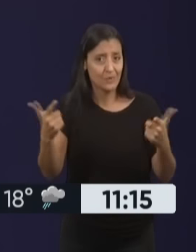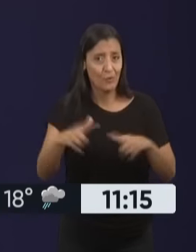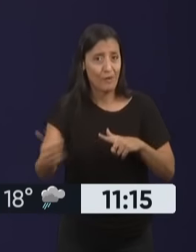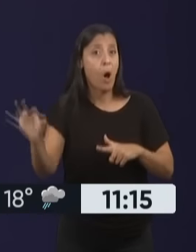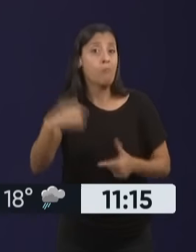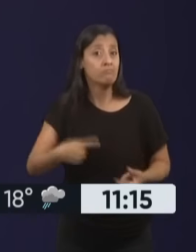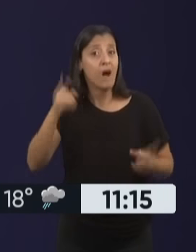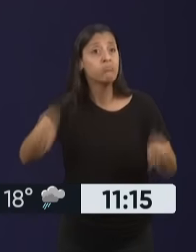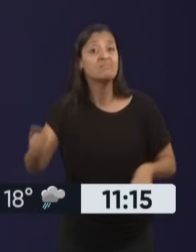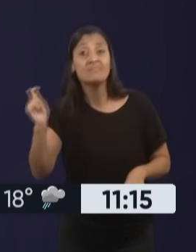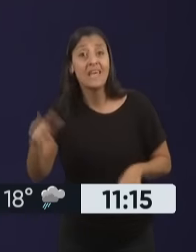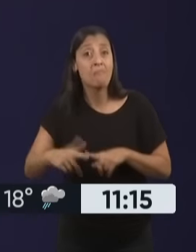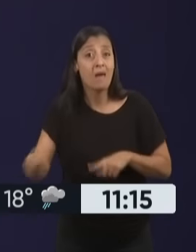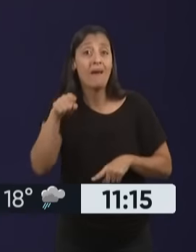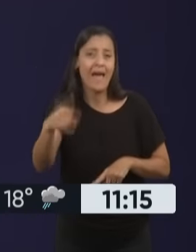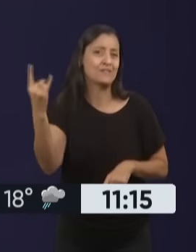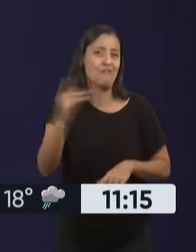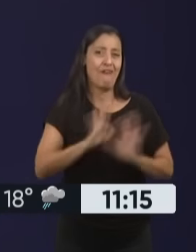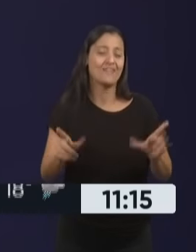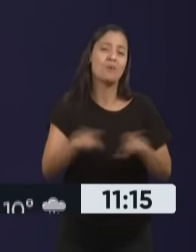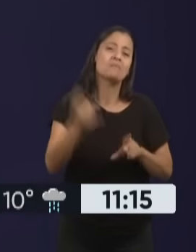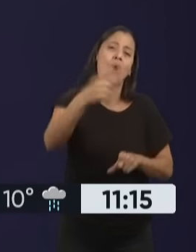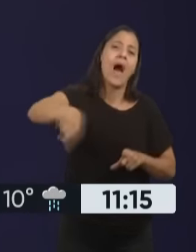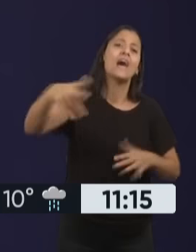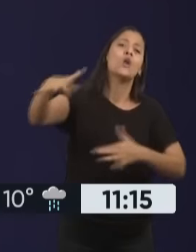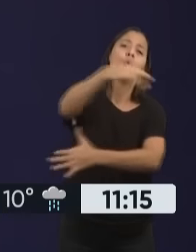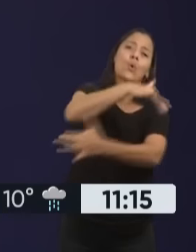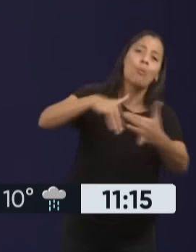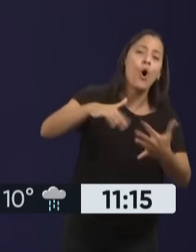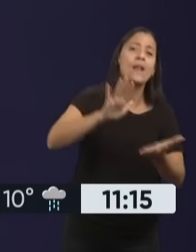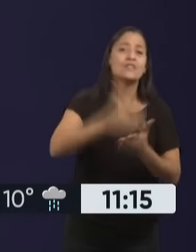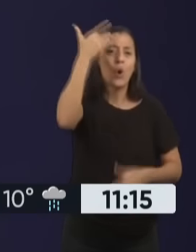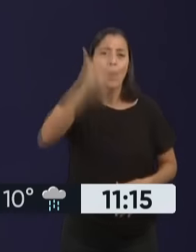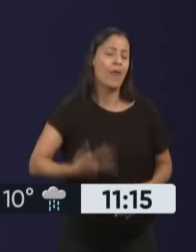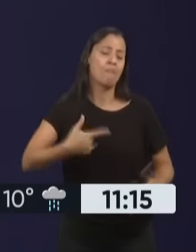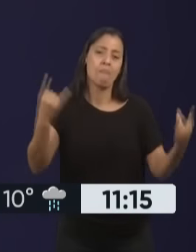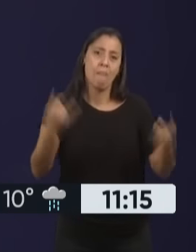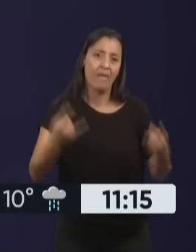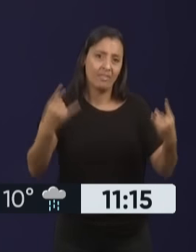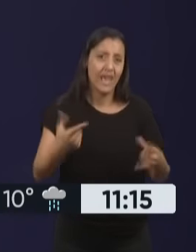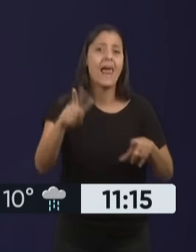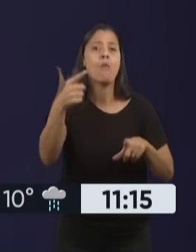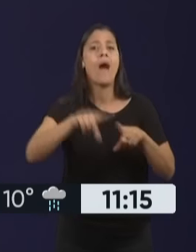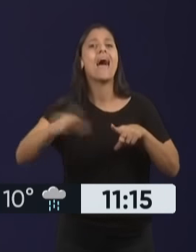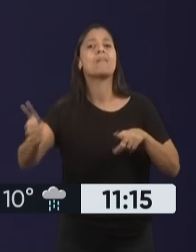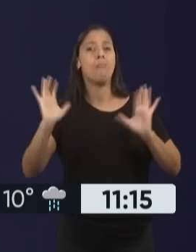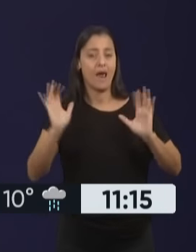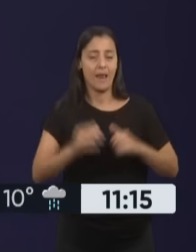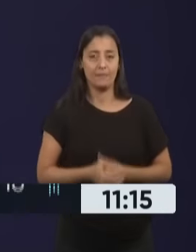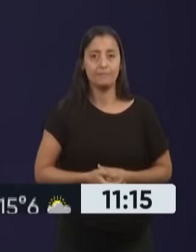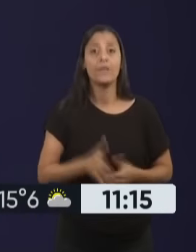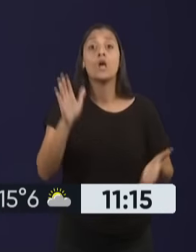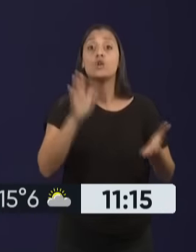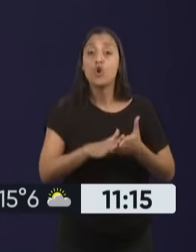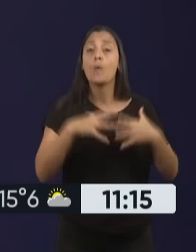eso es fake o es falso Como tantas otras cosas que han dicho de mí eh con respecto a a la